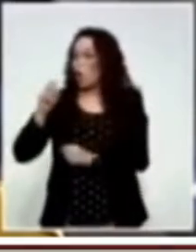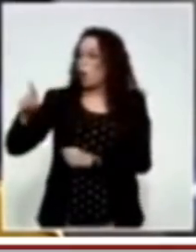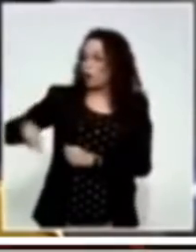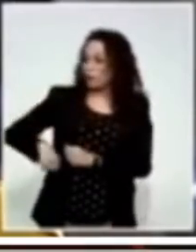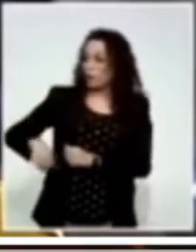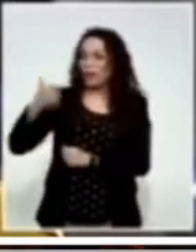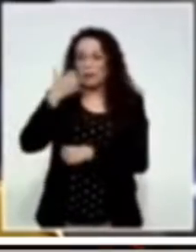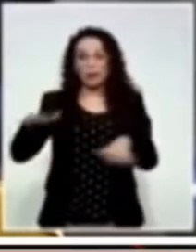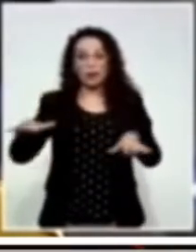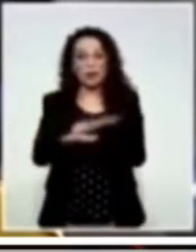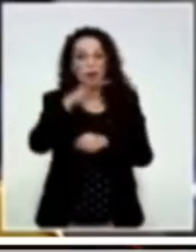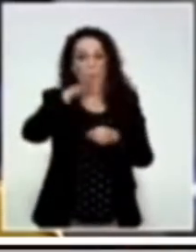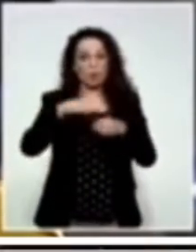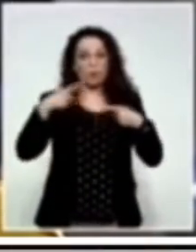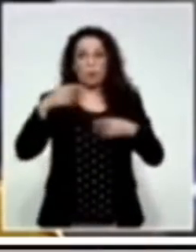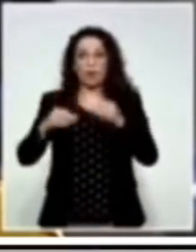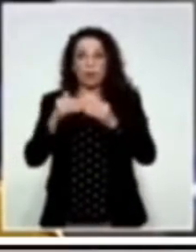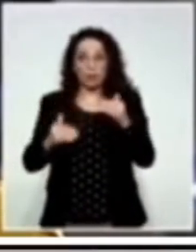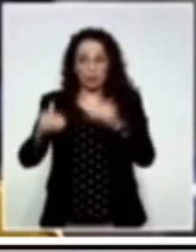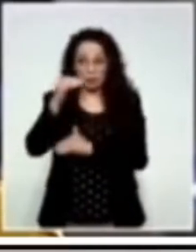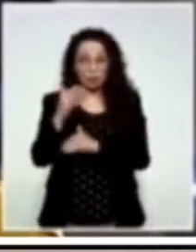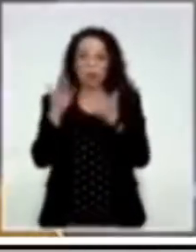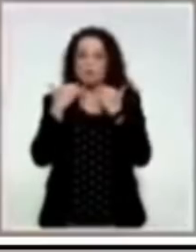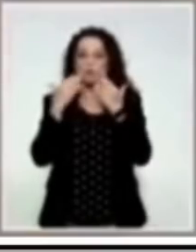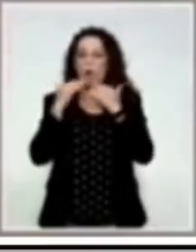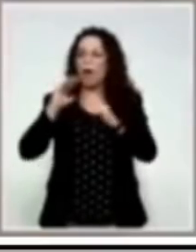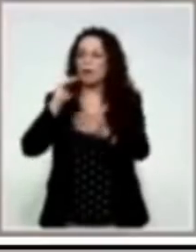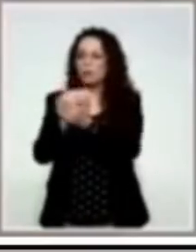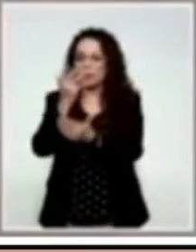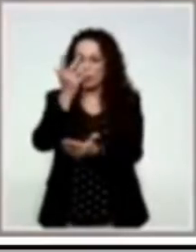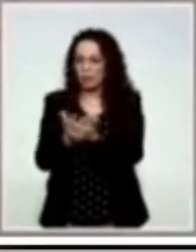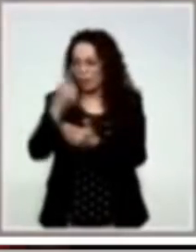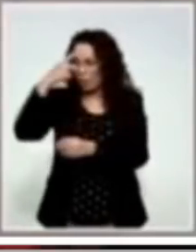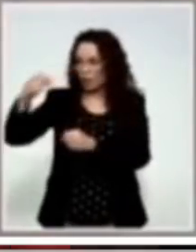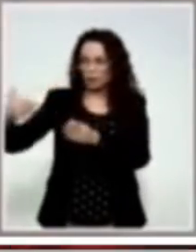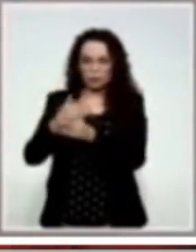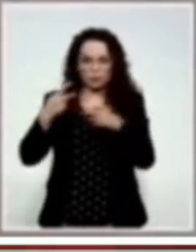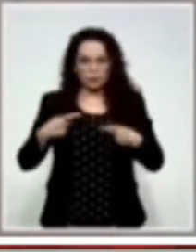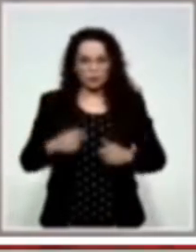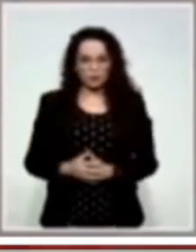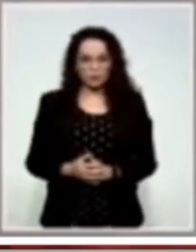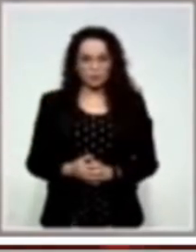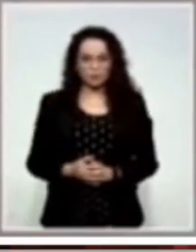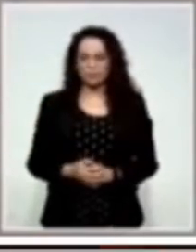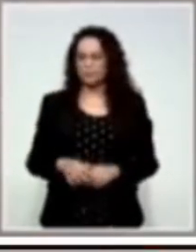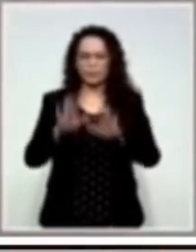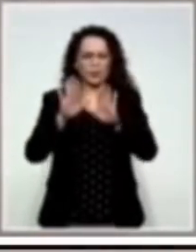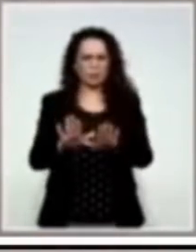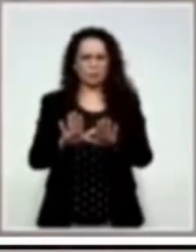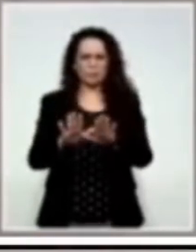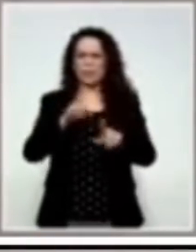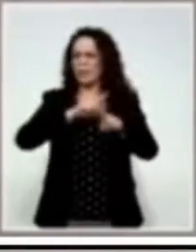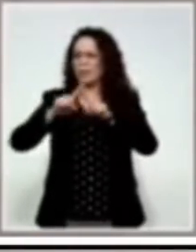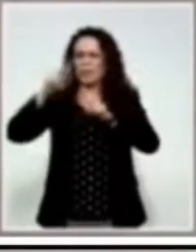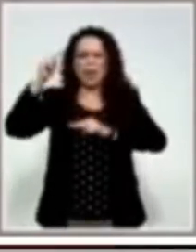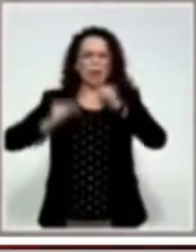ministro. ¿No existe una especie de veda en este alegato de orejas, no nada más en asuntos de este nivel, sino todo, pues siempre da